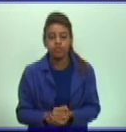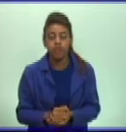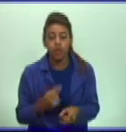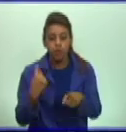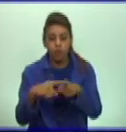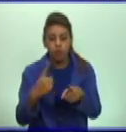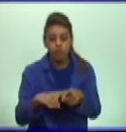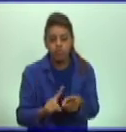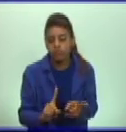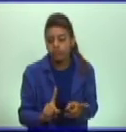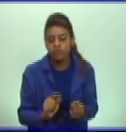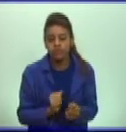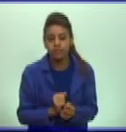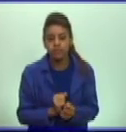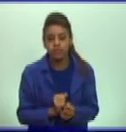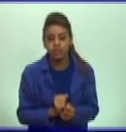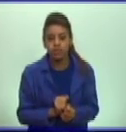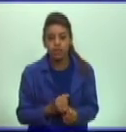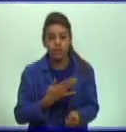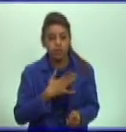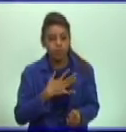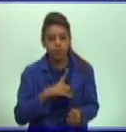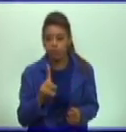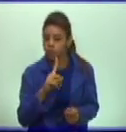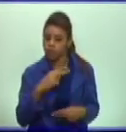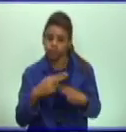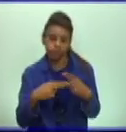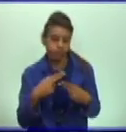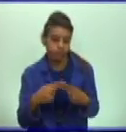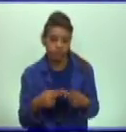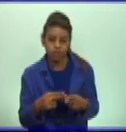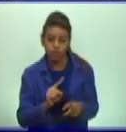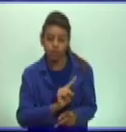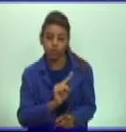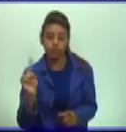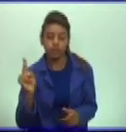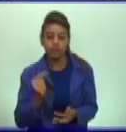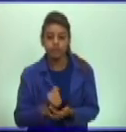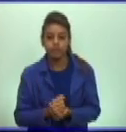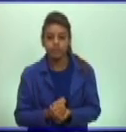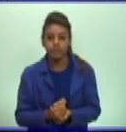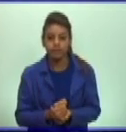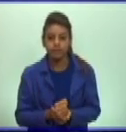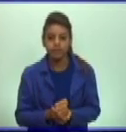cosa que esperamos que no ocurra jamás,